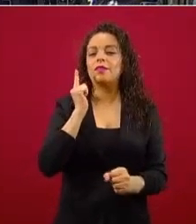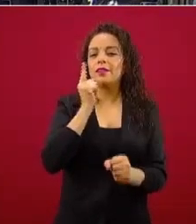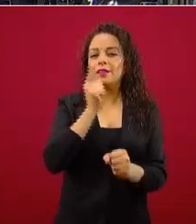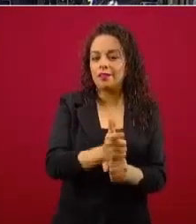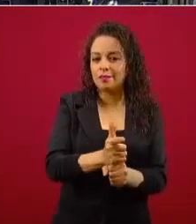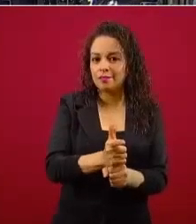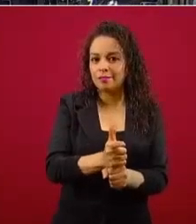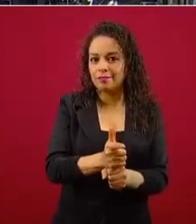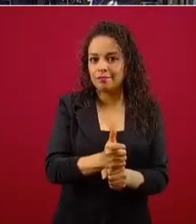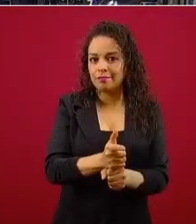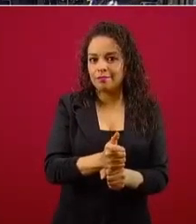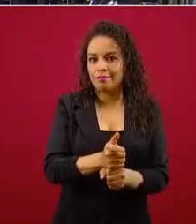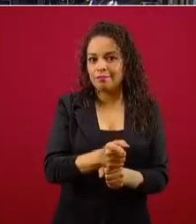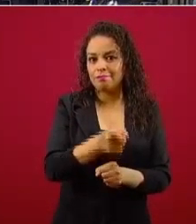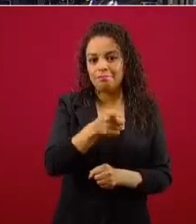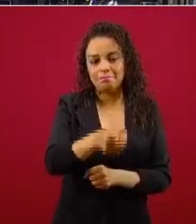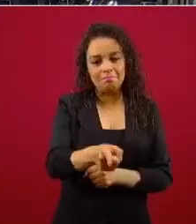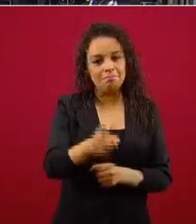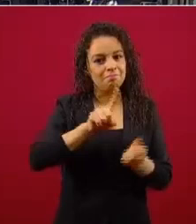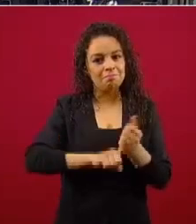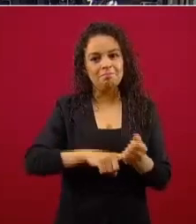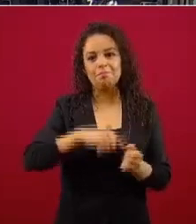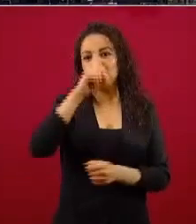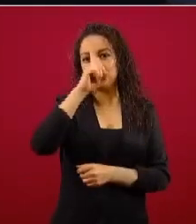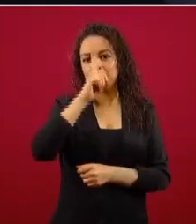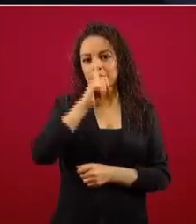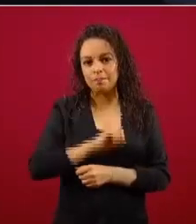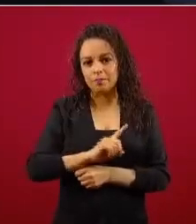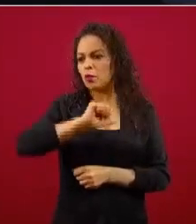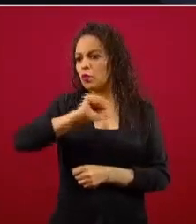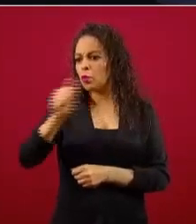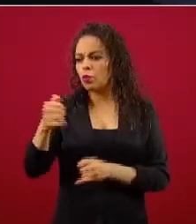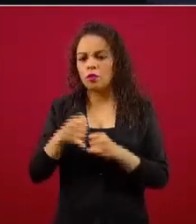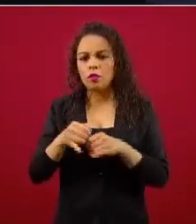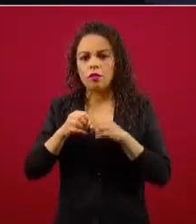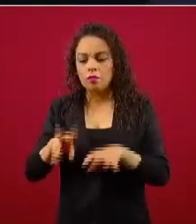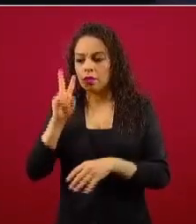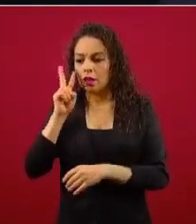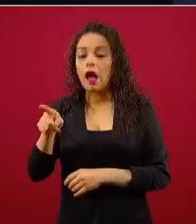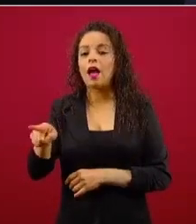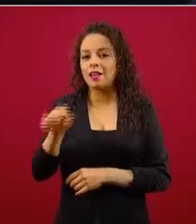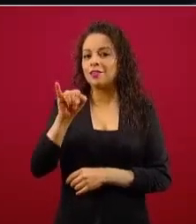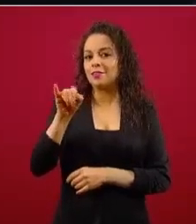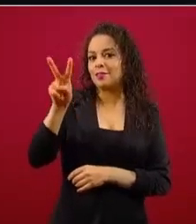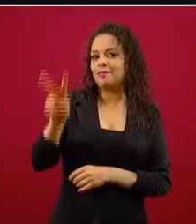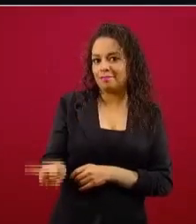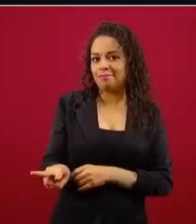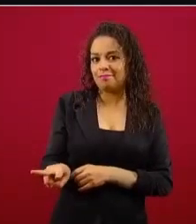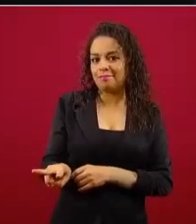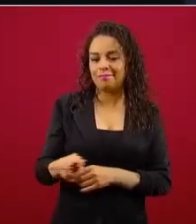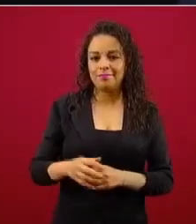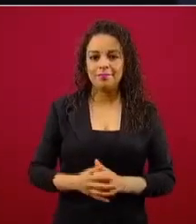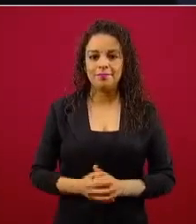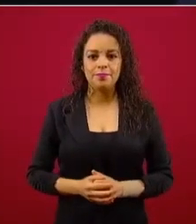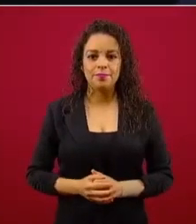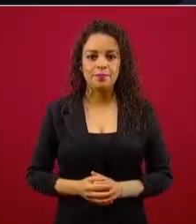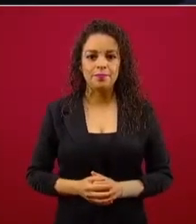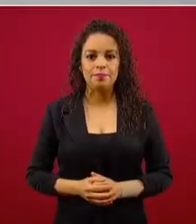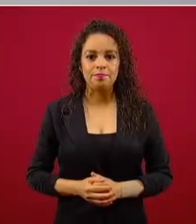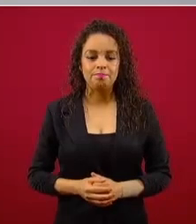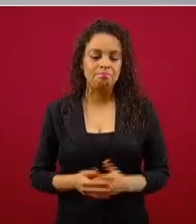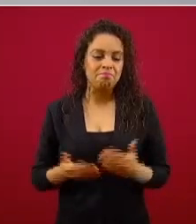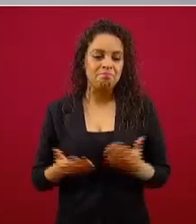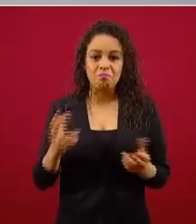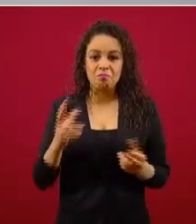es cierto y lo que es mentira, la misma gente. Entonces, no hace falta. Yo